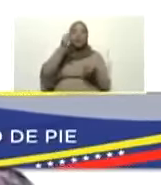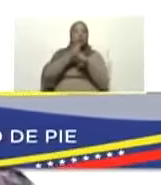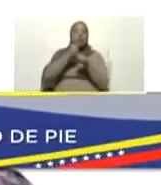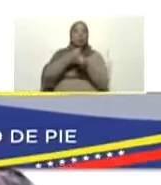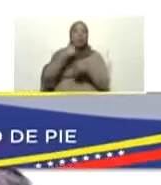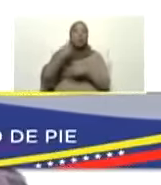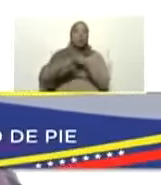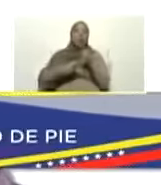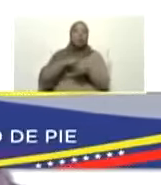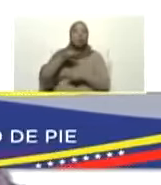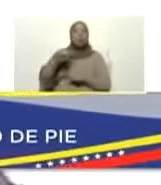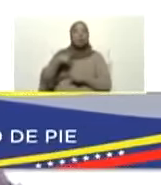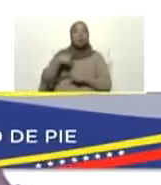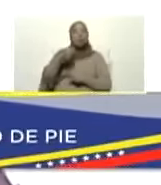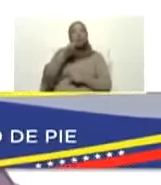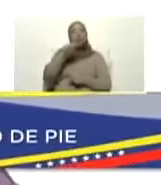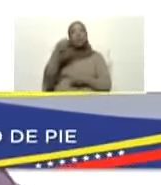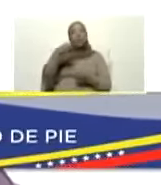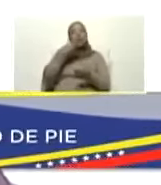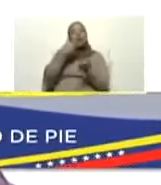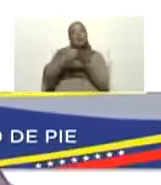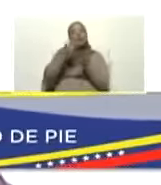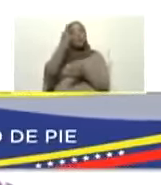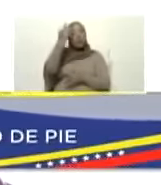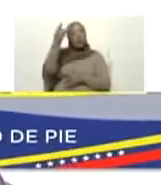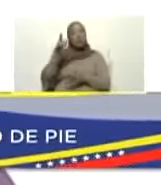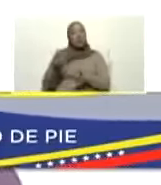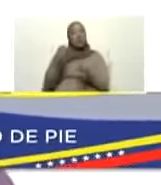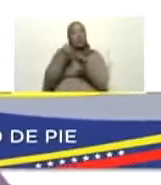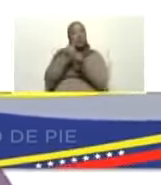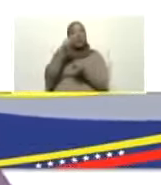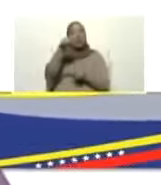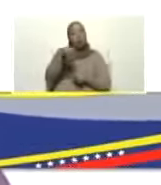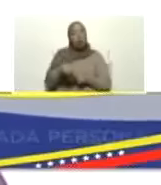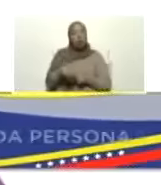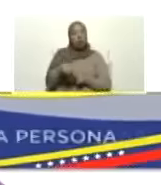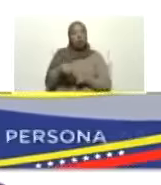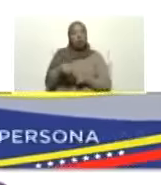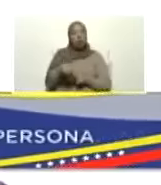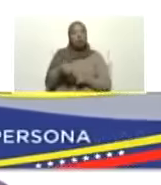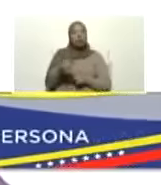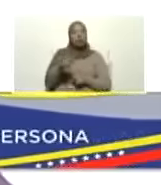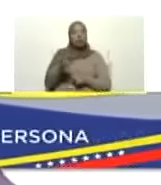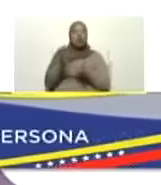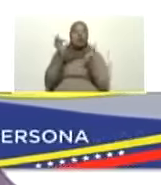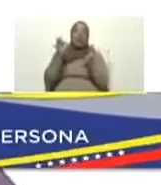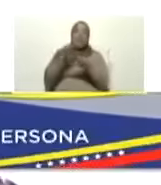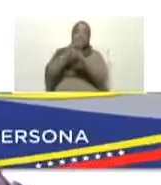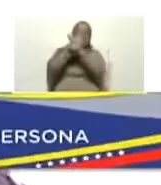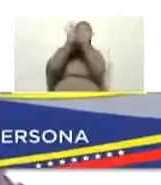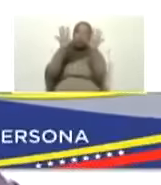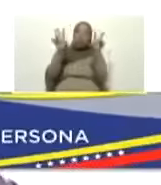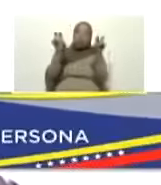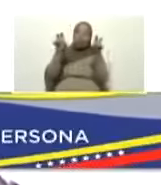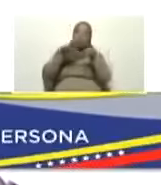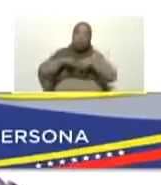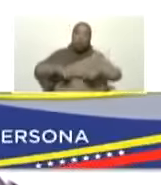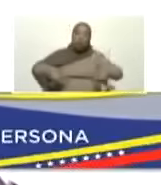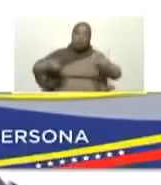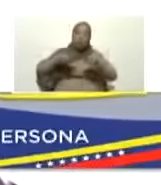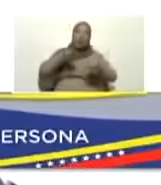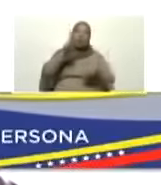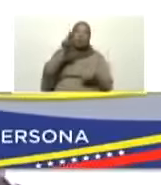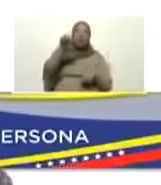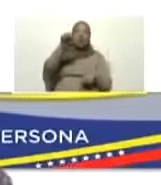Primeramente, quiero darle gracias a Dios que nos permite hoy ver cristalizado esta nueva sede